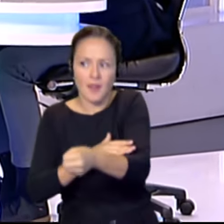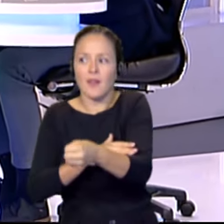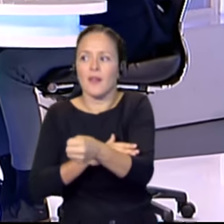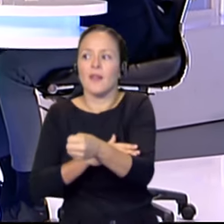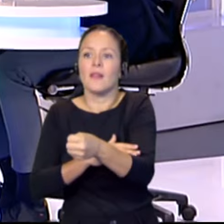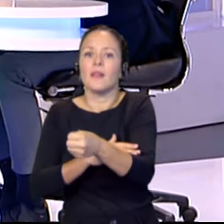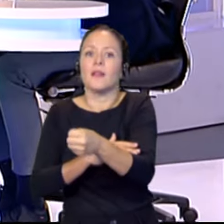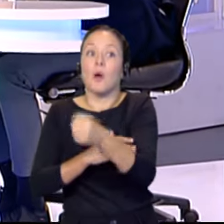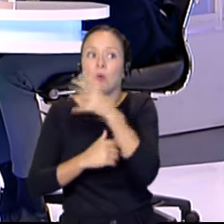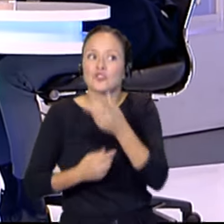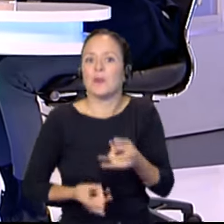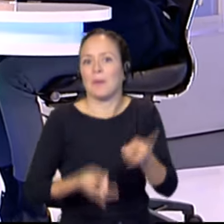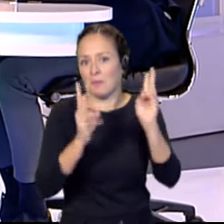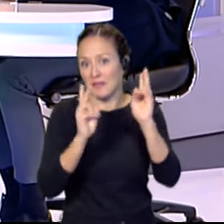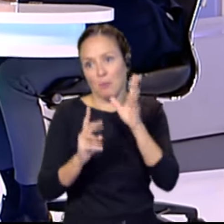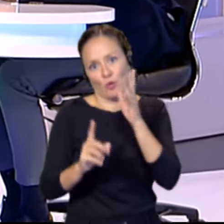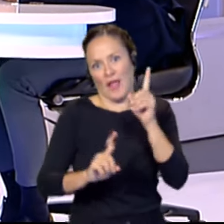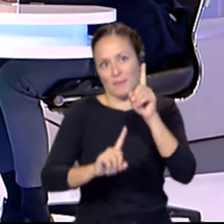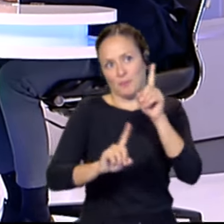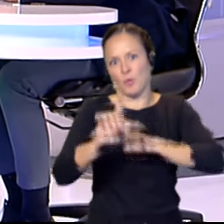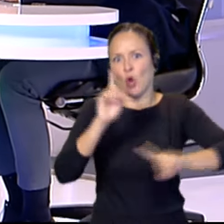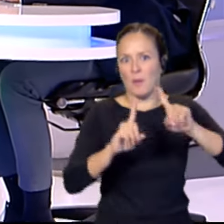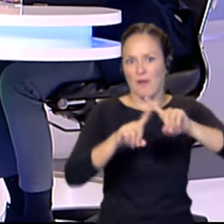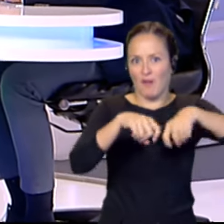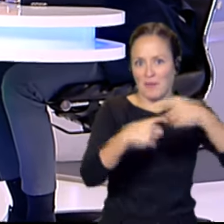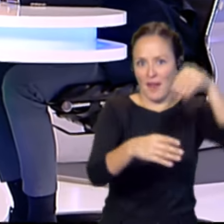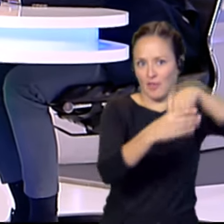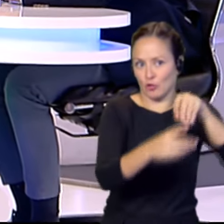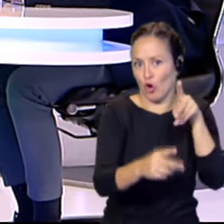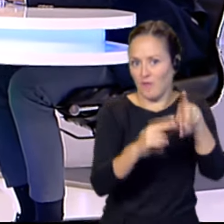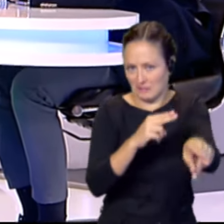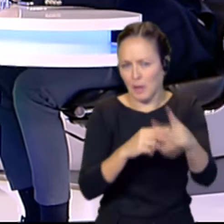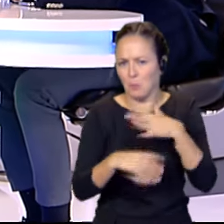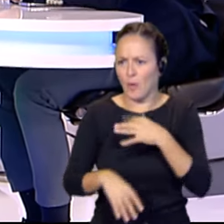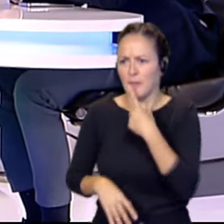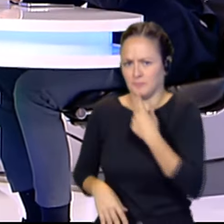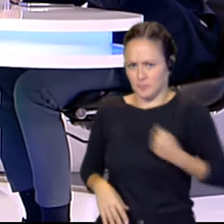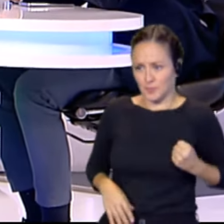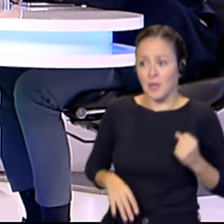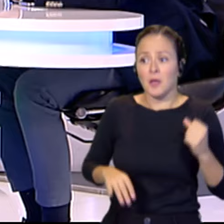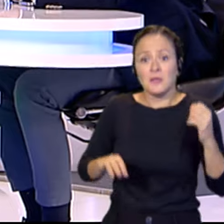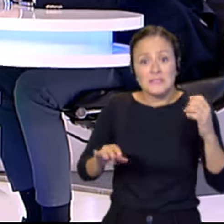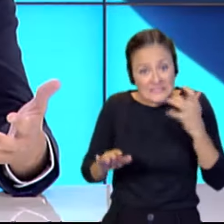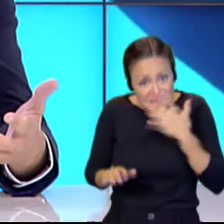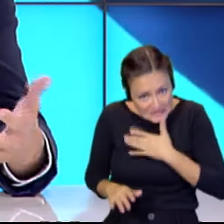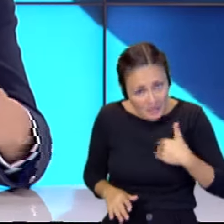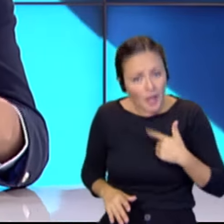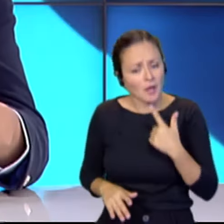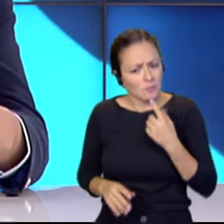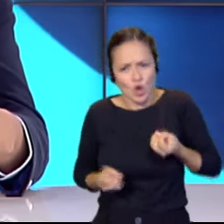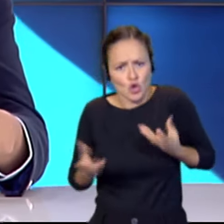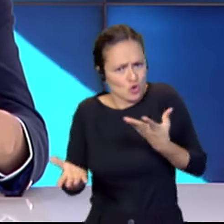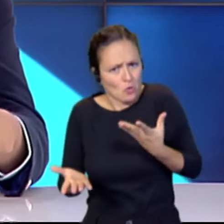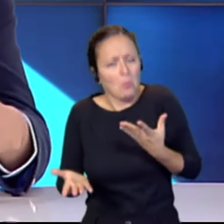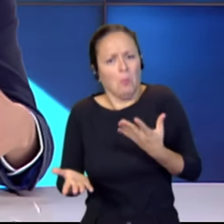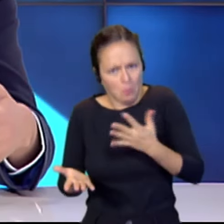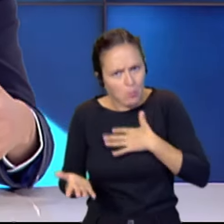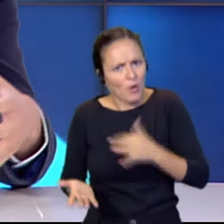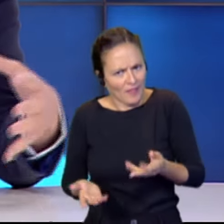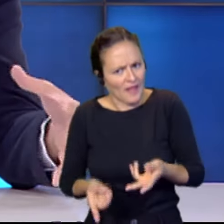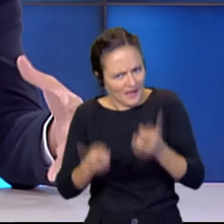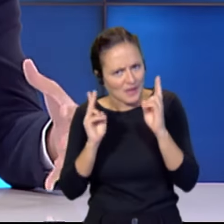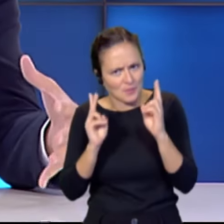familiares etcétera pues no tener que declarar pero incluso Pues sí que podría serlo si si quisiera y probablemente en este caso teniendo en cuenta que